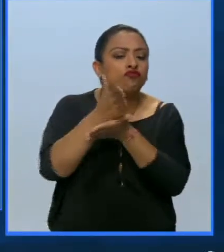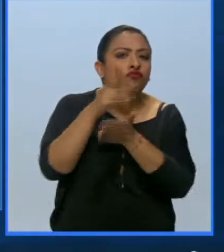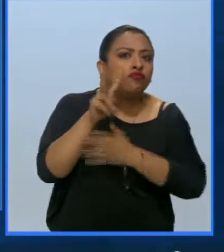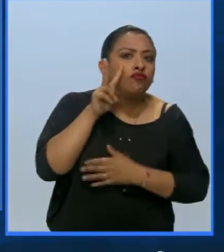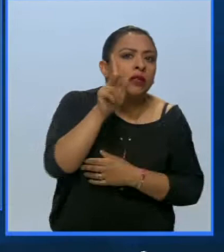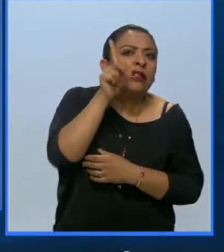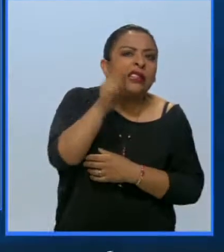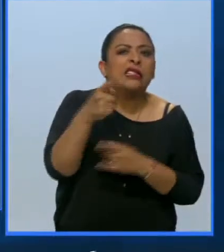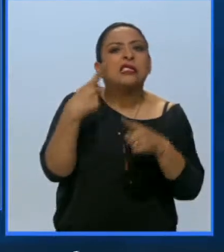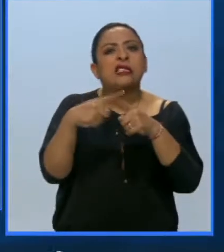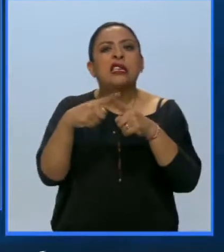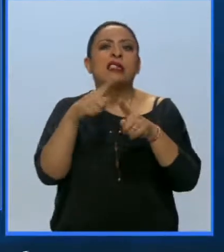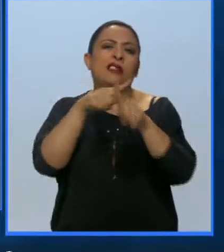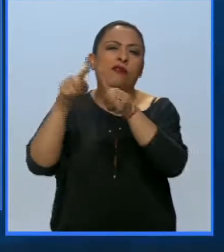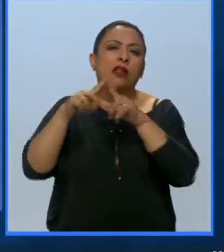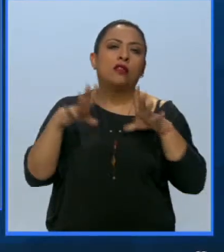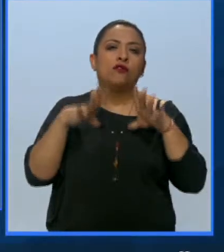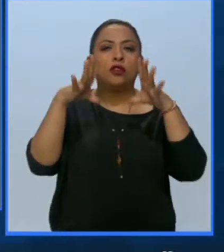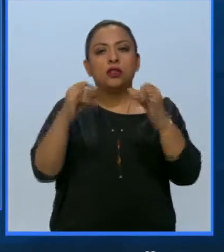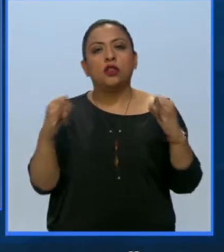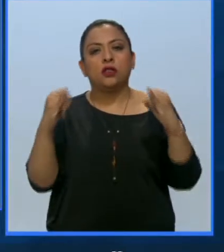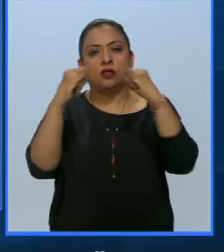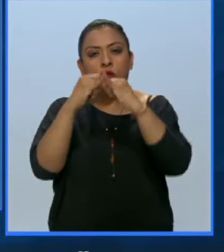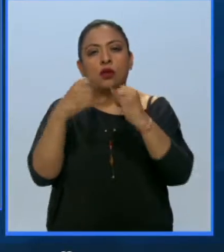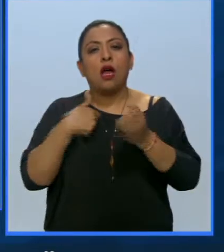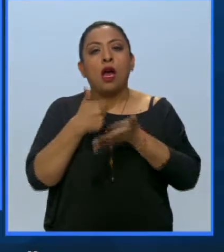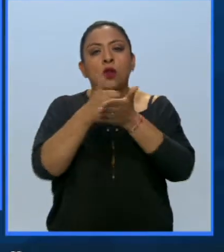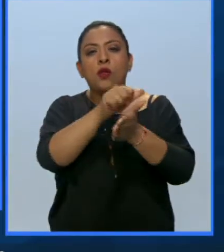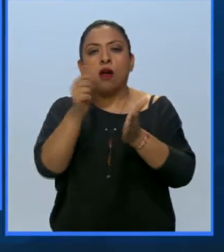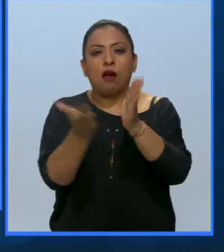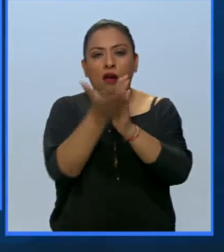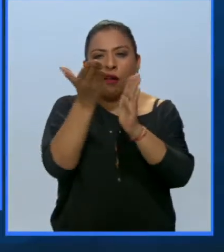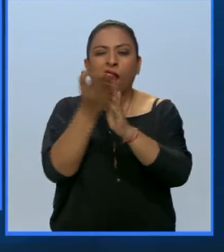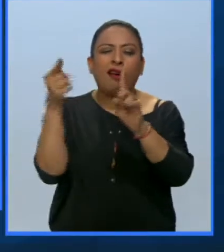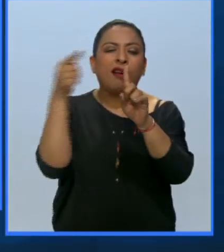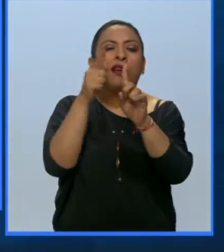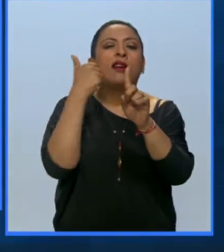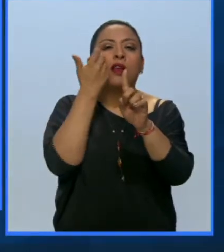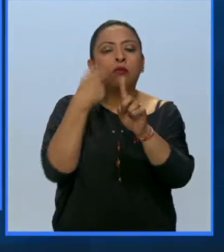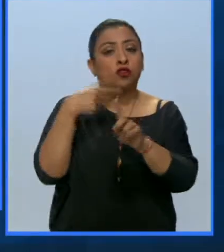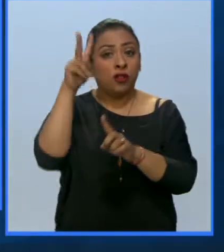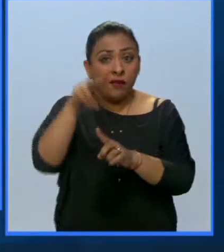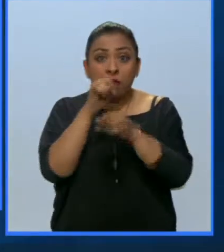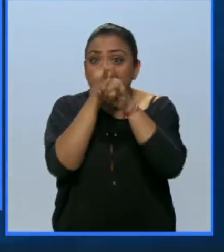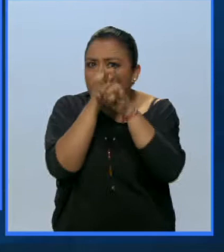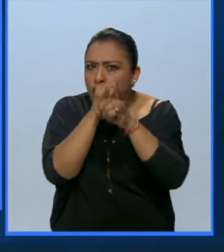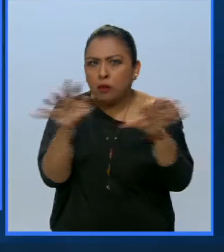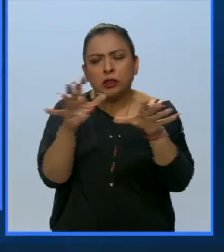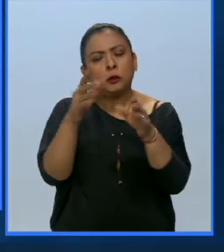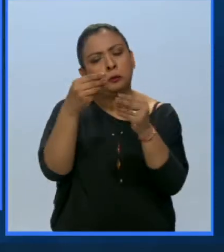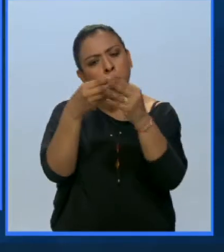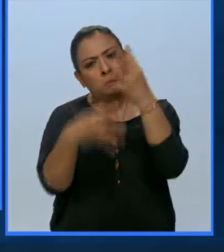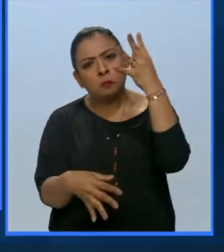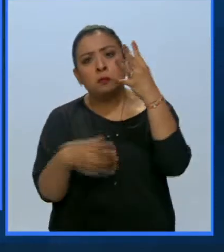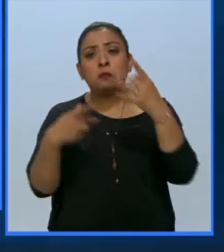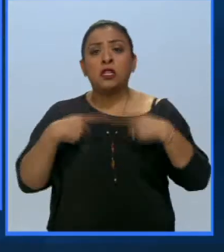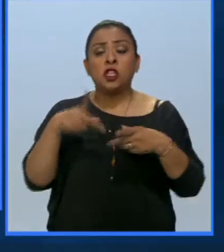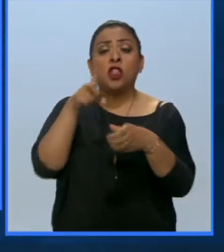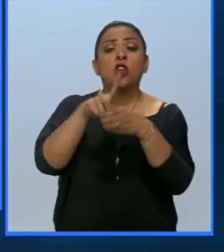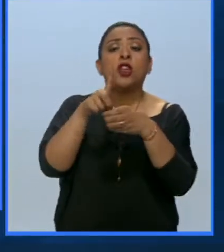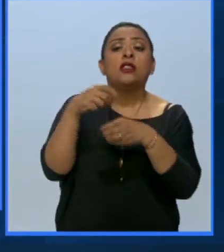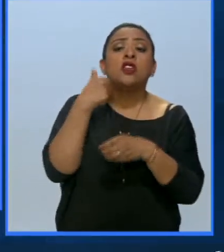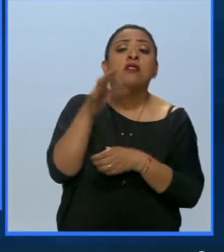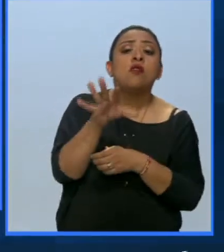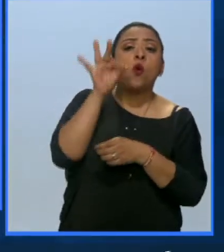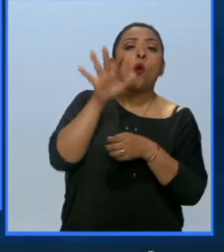por parte de las fundaciones e instituciones que trabajan en la reconstrucción. La finalidad es que exista suficiente información para que el donante pueda escoger con cuál